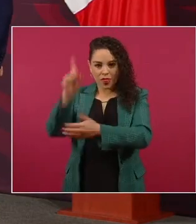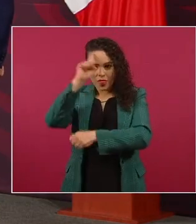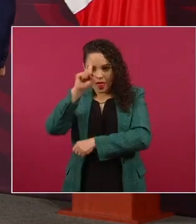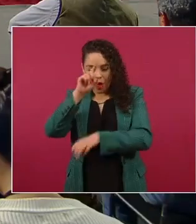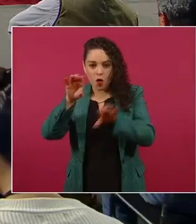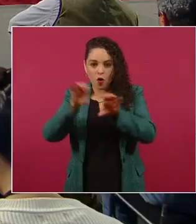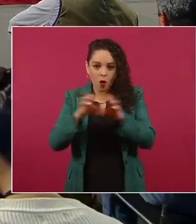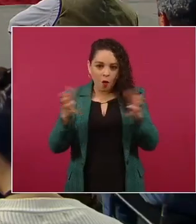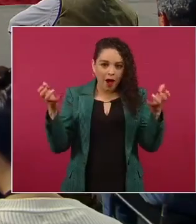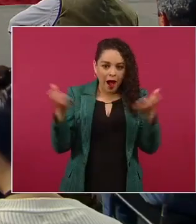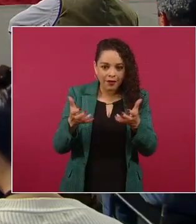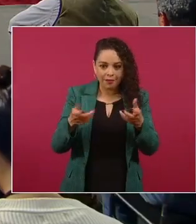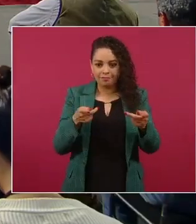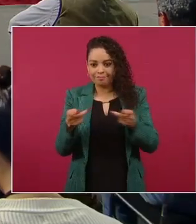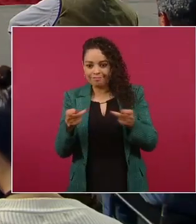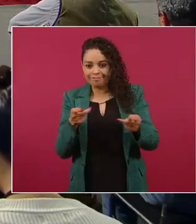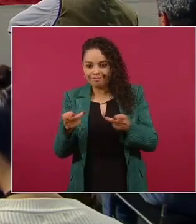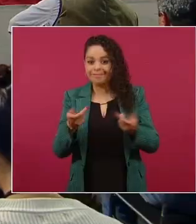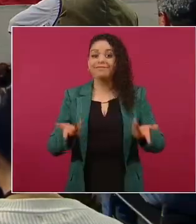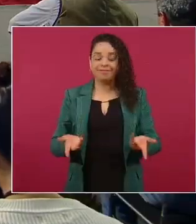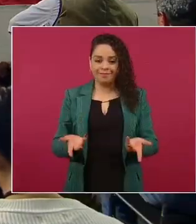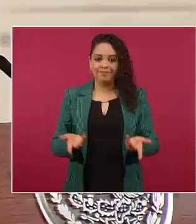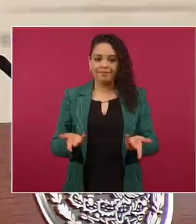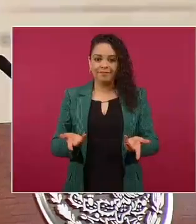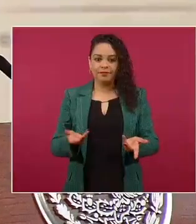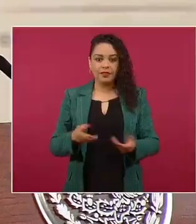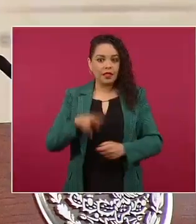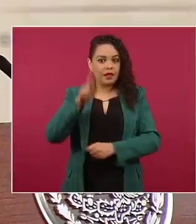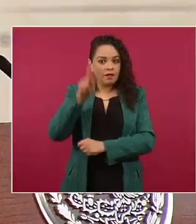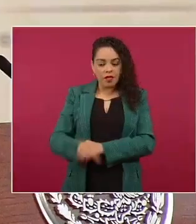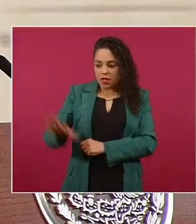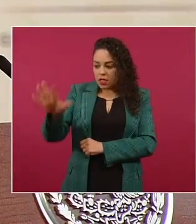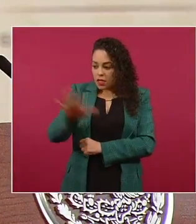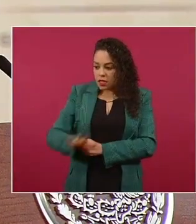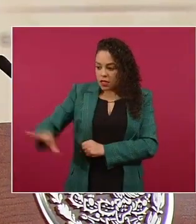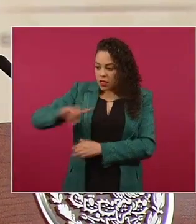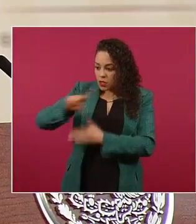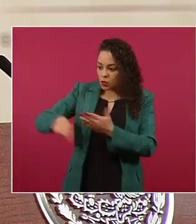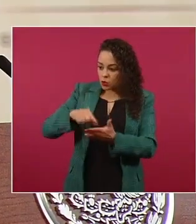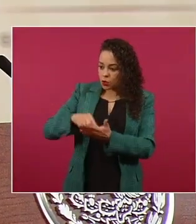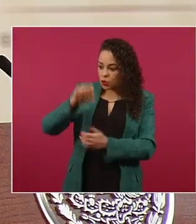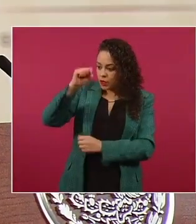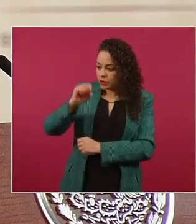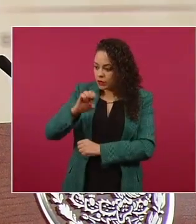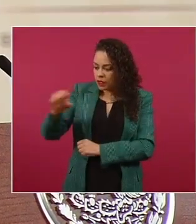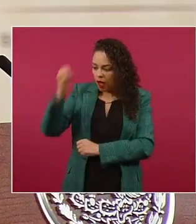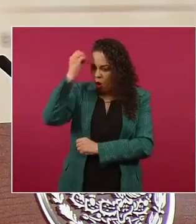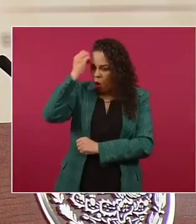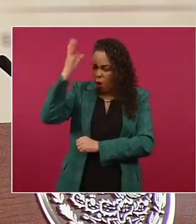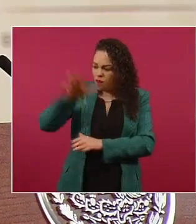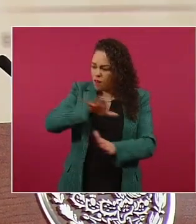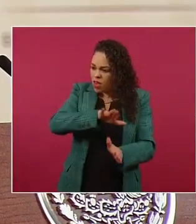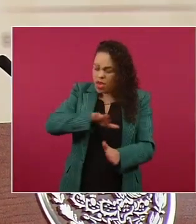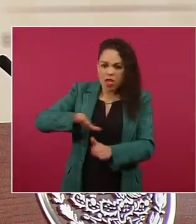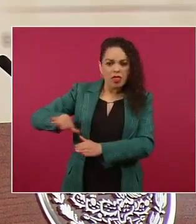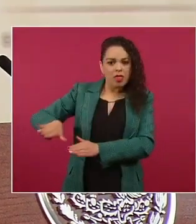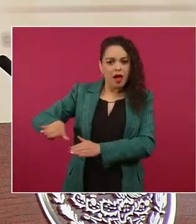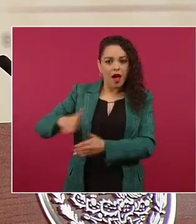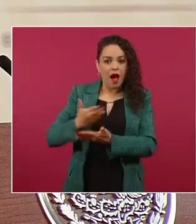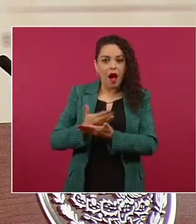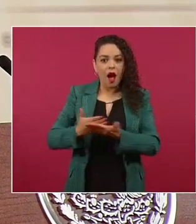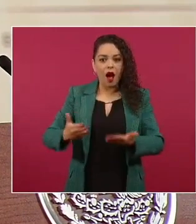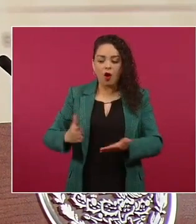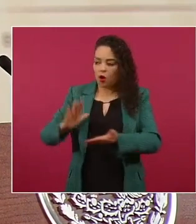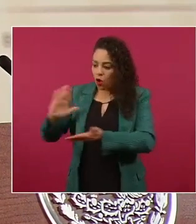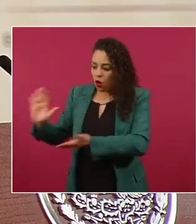verdad que esto ha dado, esta parte que estaba olvidada del sureste, pues hoy florece y tiene una